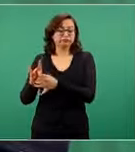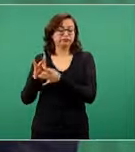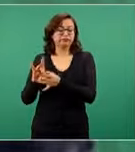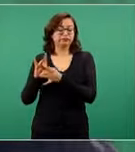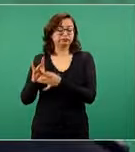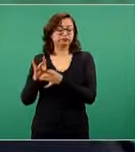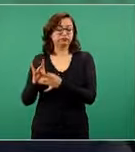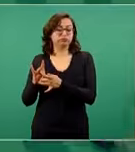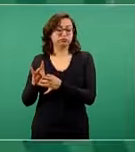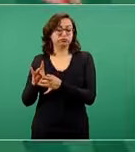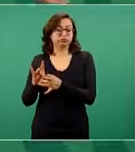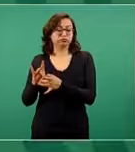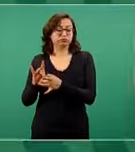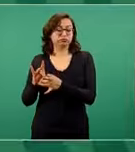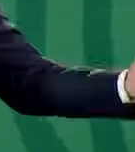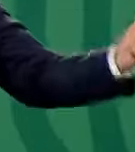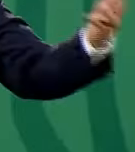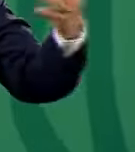que le ayudó a